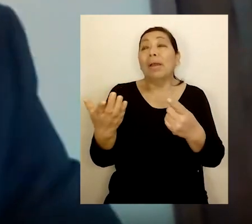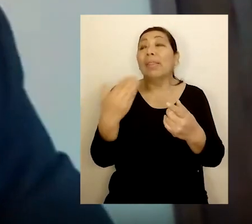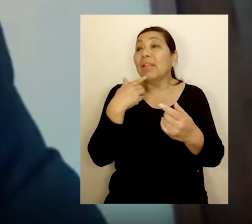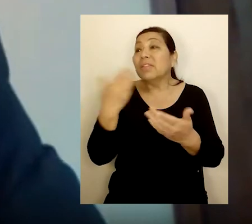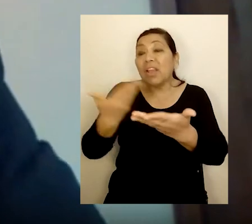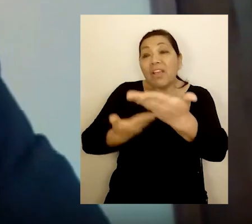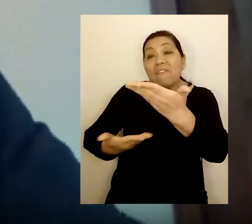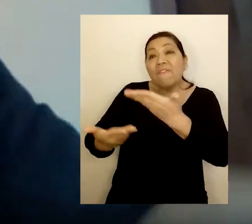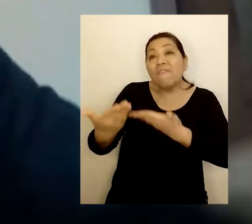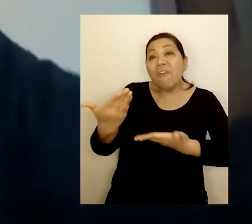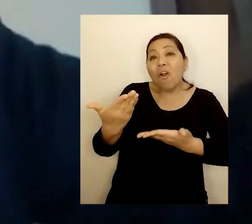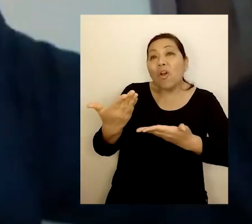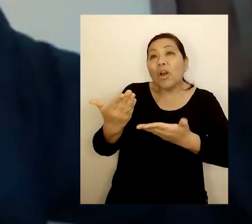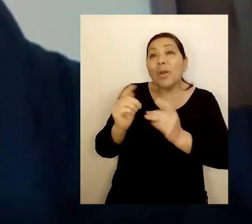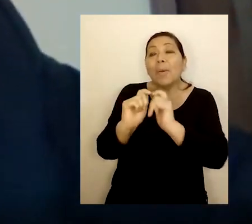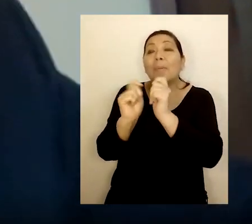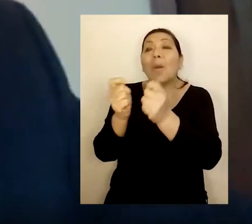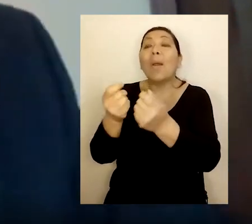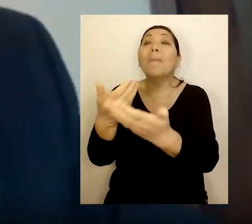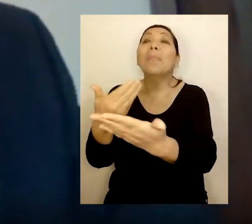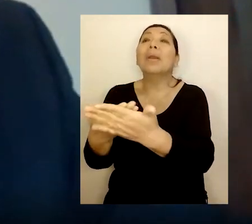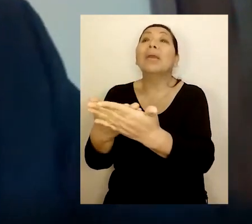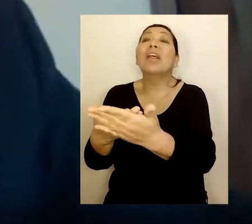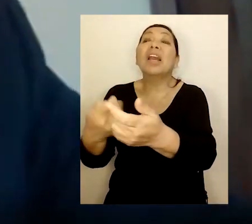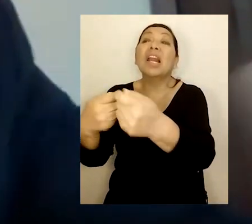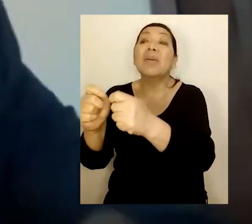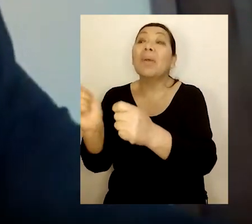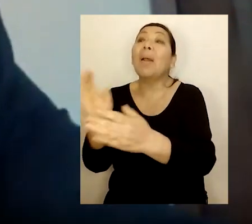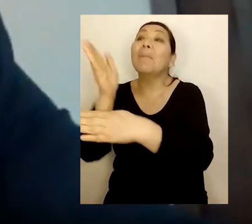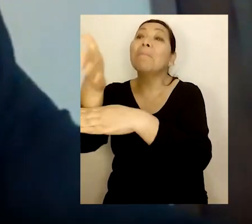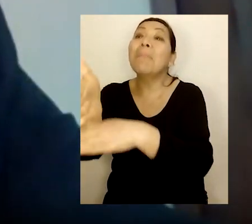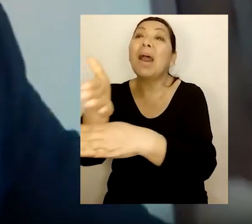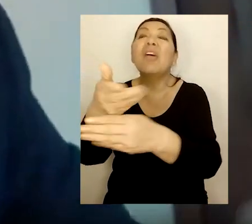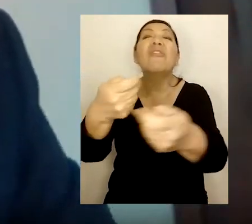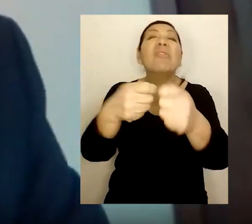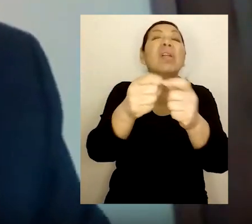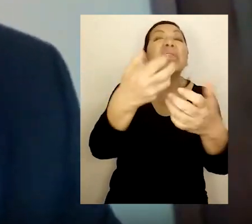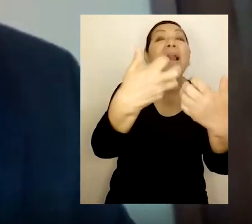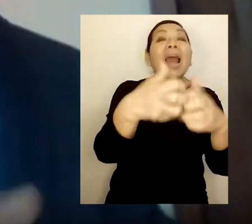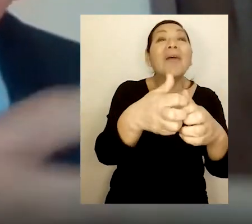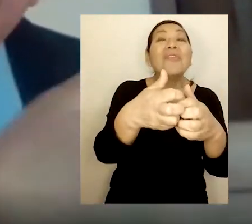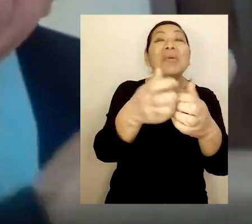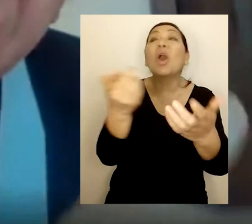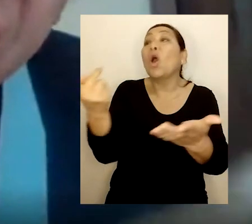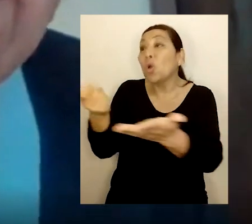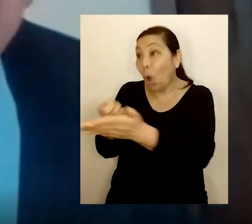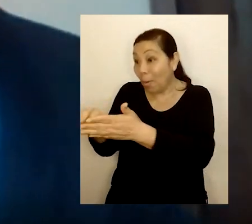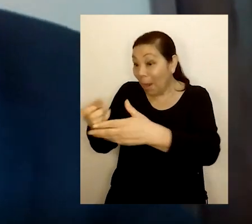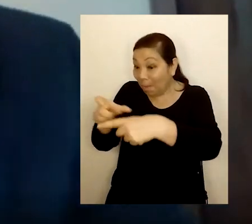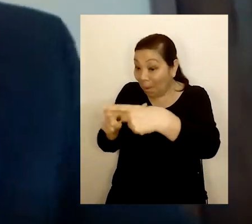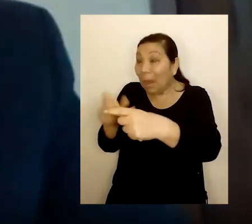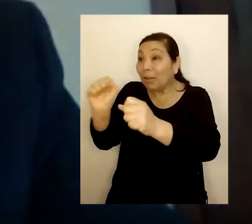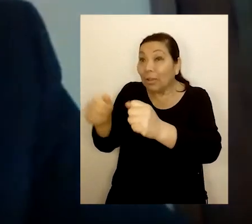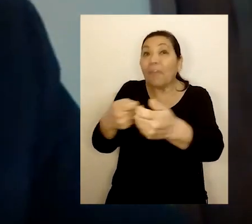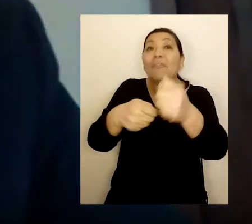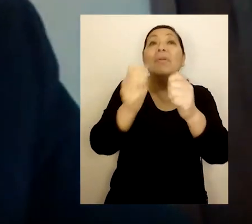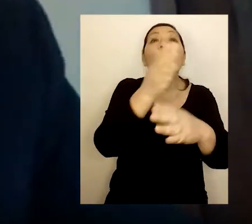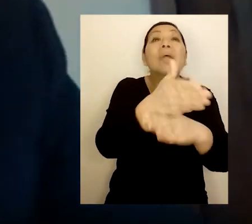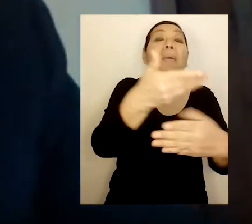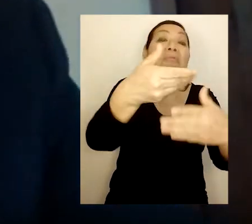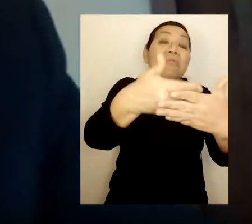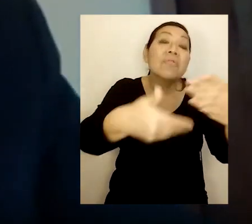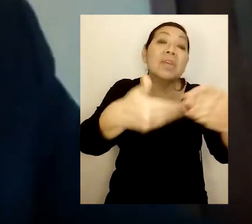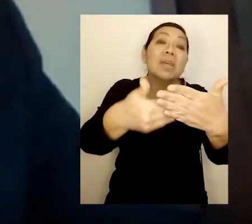información. La SUNAT va a ir a los proveedores que le vendieron los ladrillos, va a ir a la ferretería que le vendió